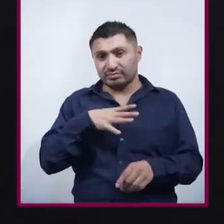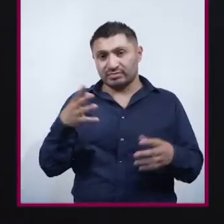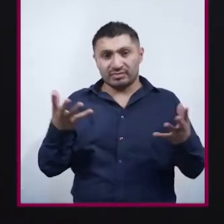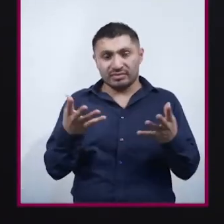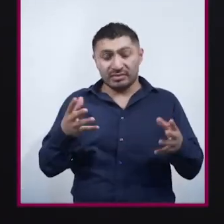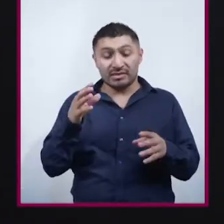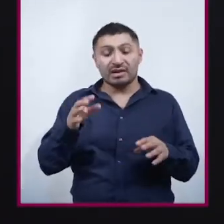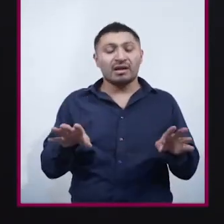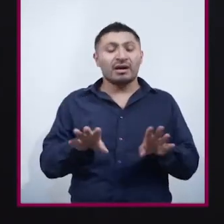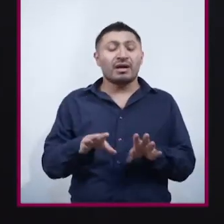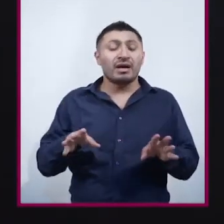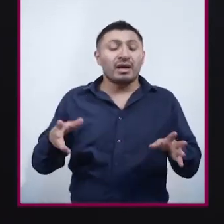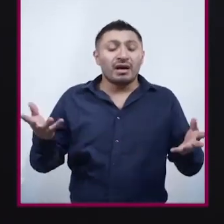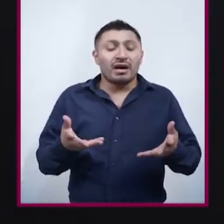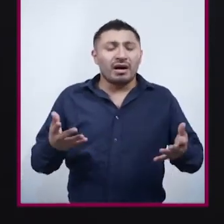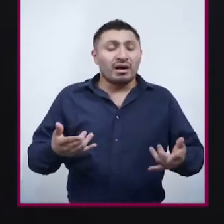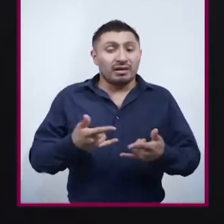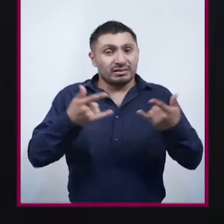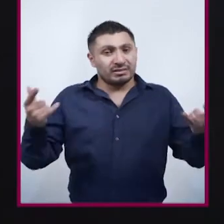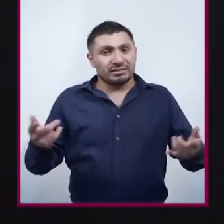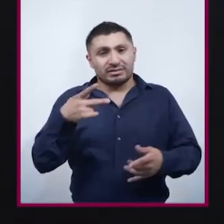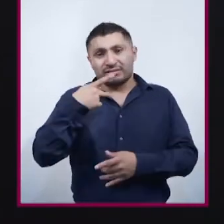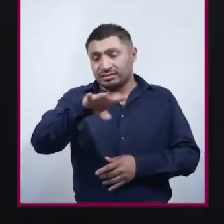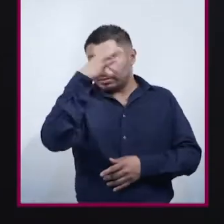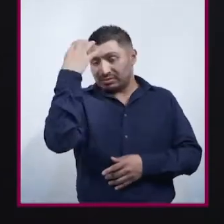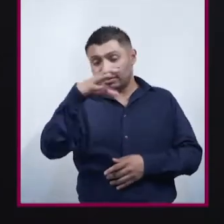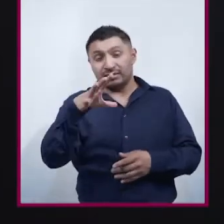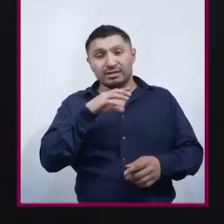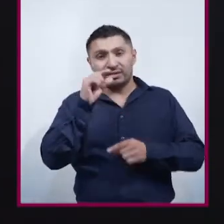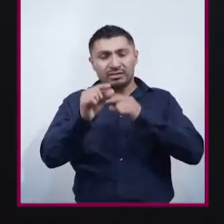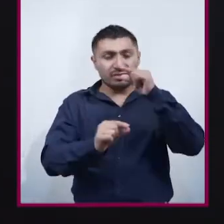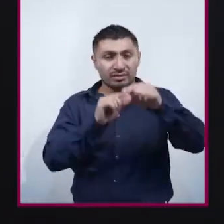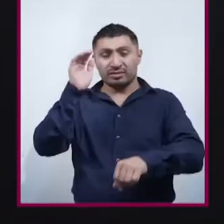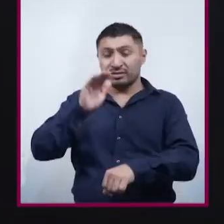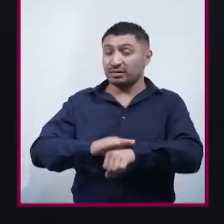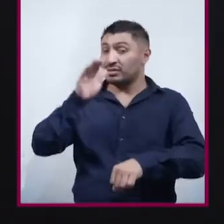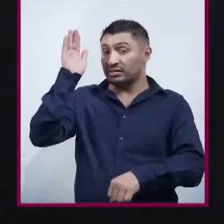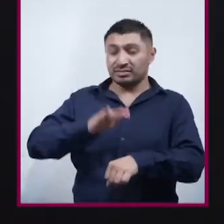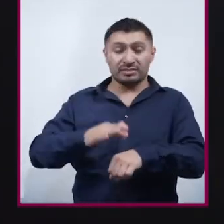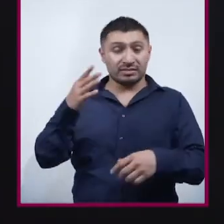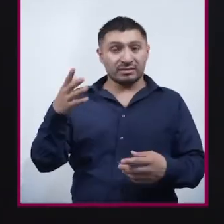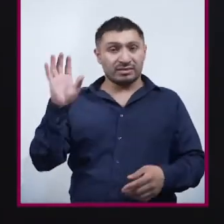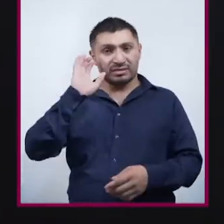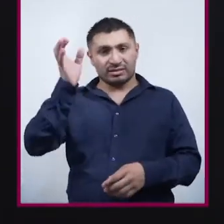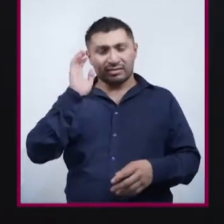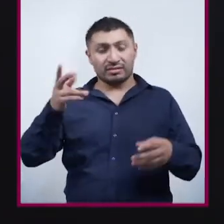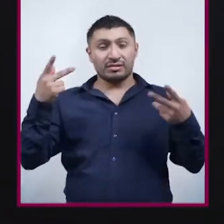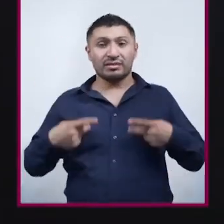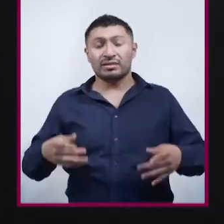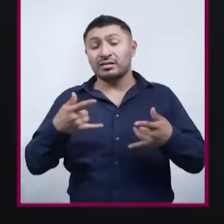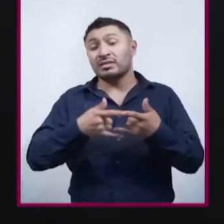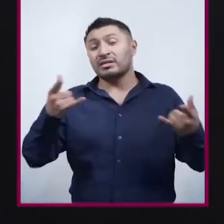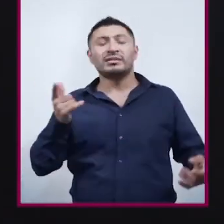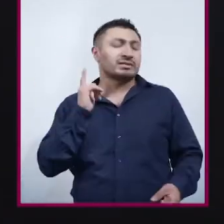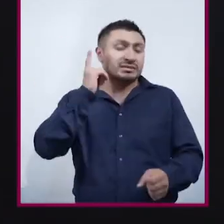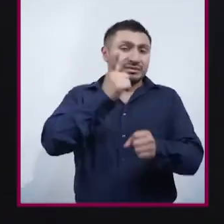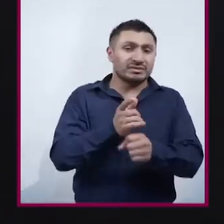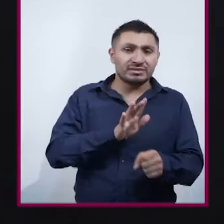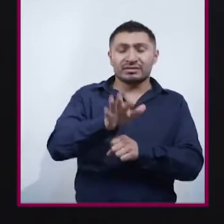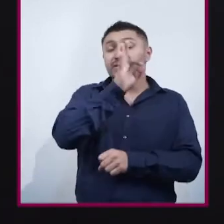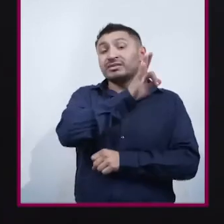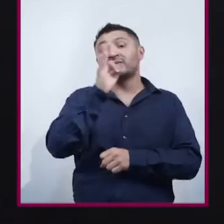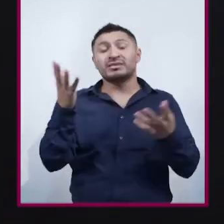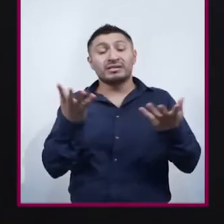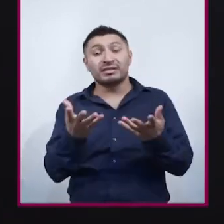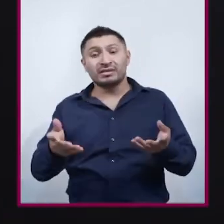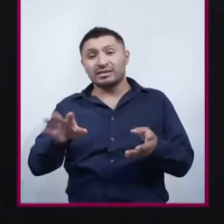porque se está en la labor de hacerse la propia historia de la fotografía, que se va a enriquecer aún más cuando la o el historiador determine